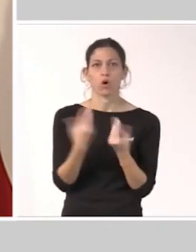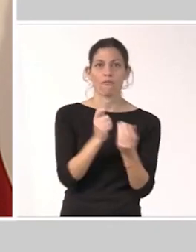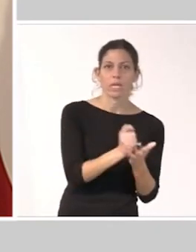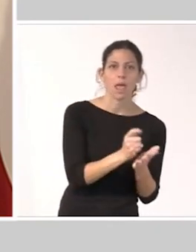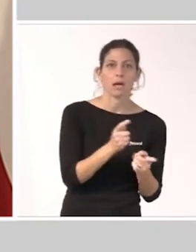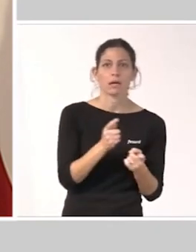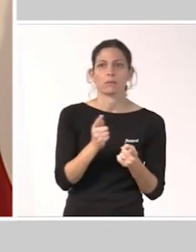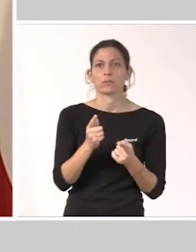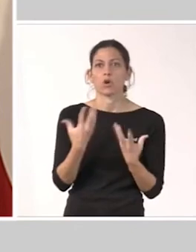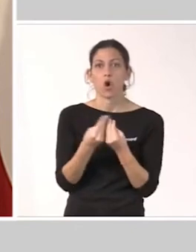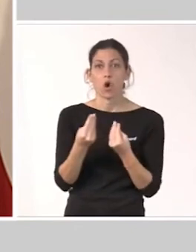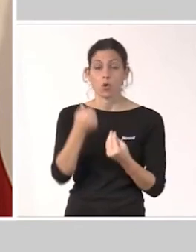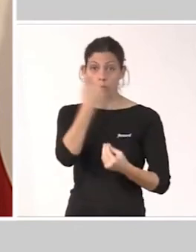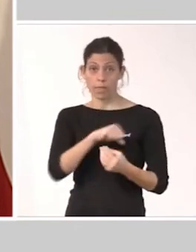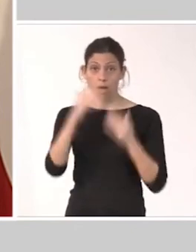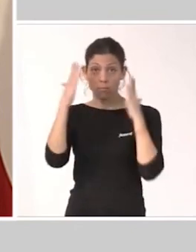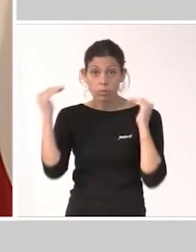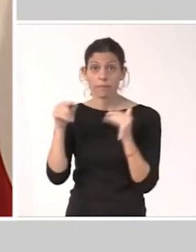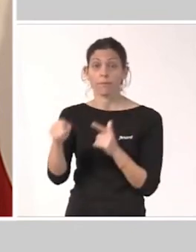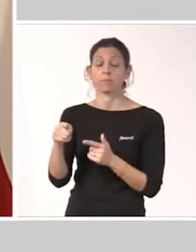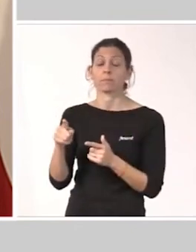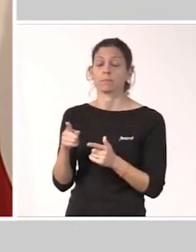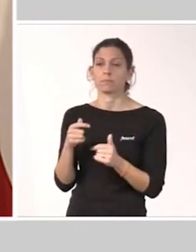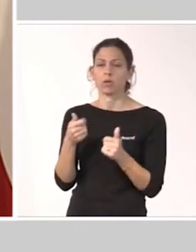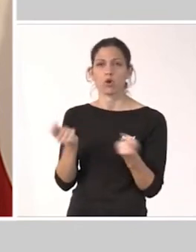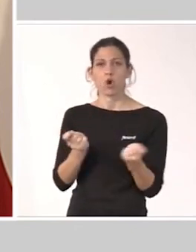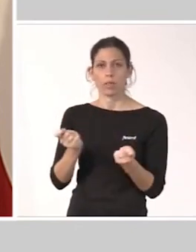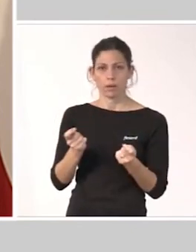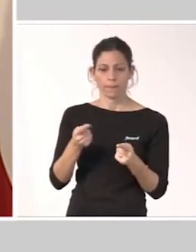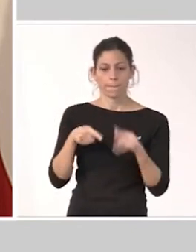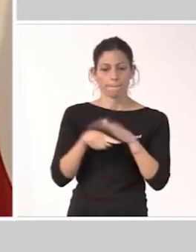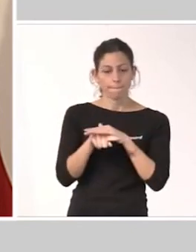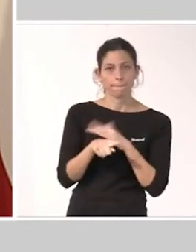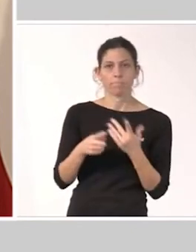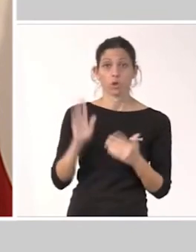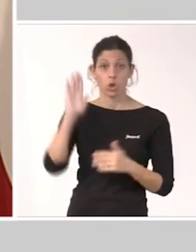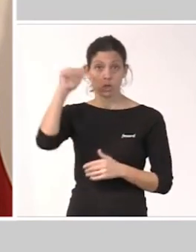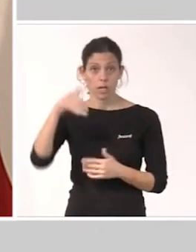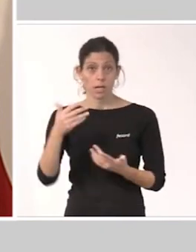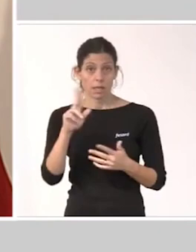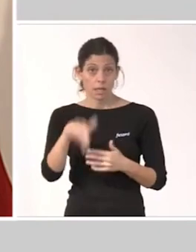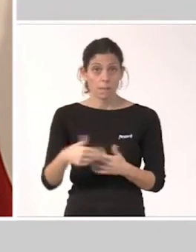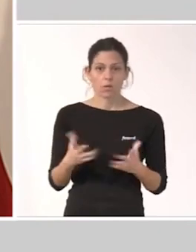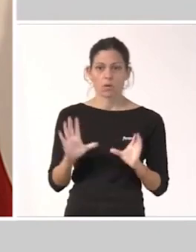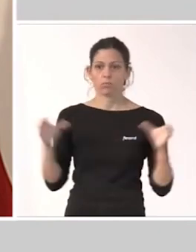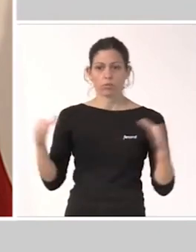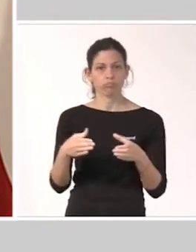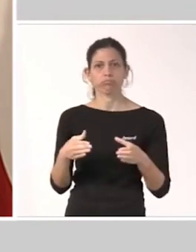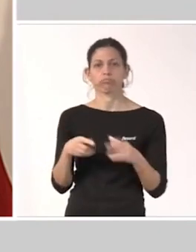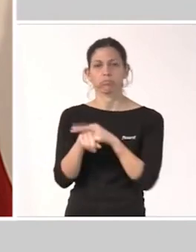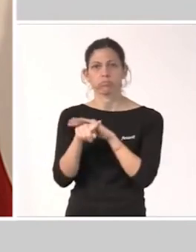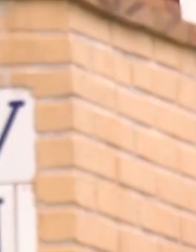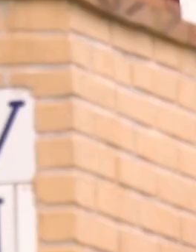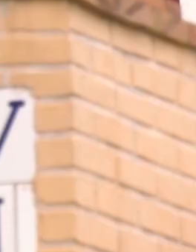abras Fiscalía les forces de seguretat vale y la Conselleria y sea